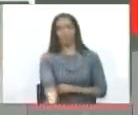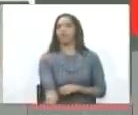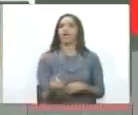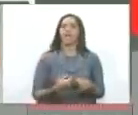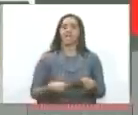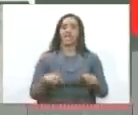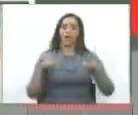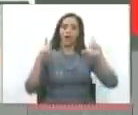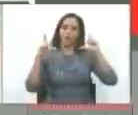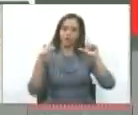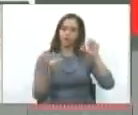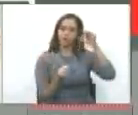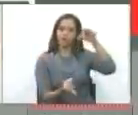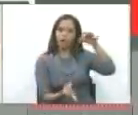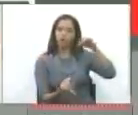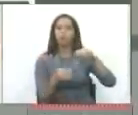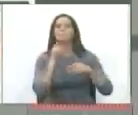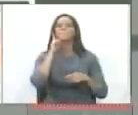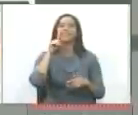allá, mentiras,